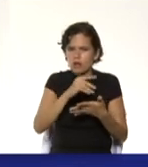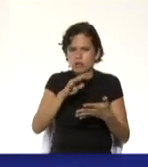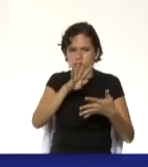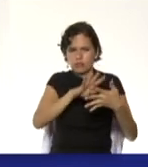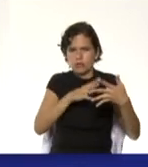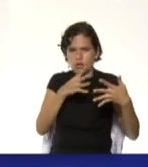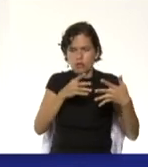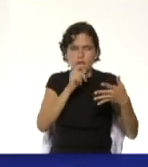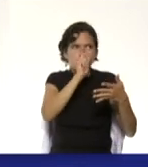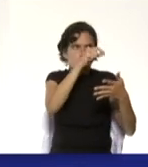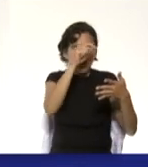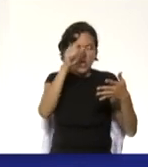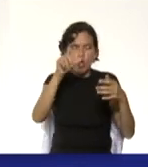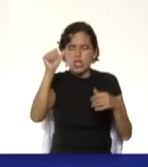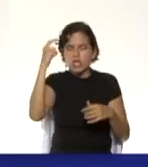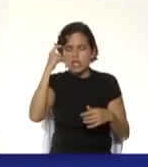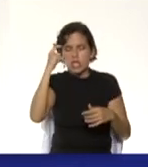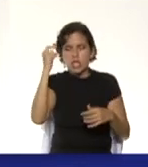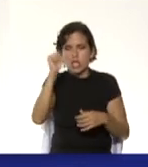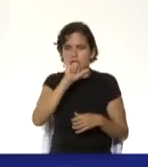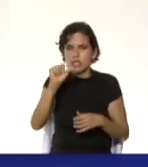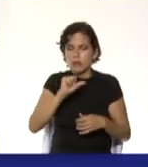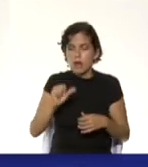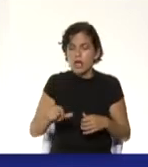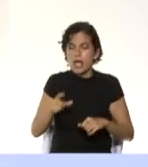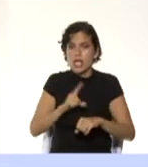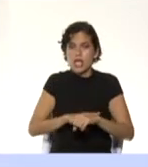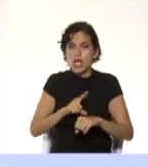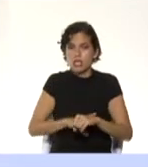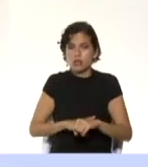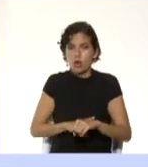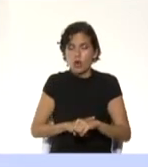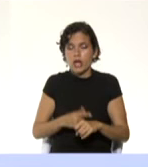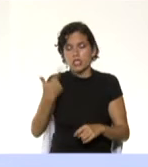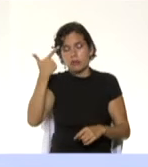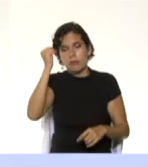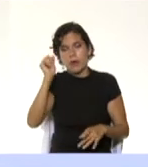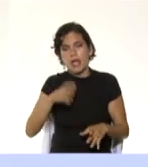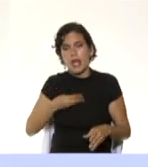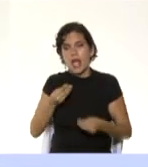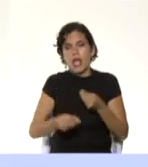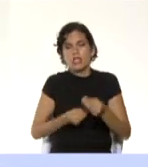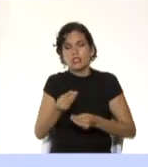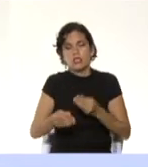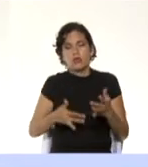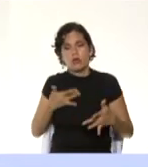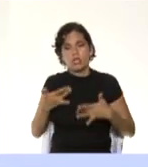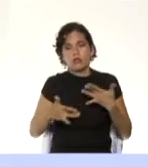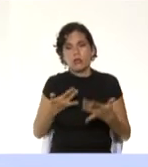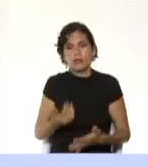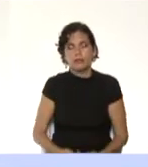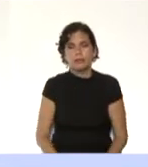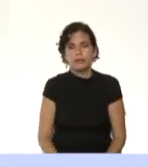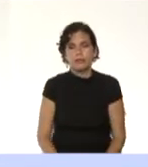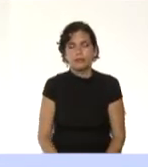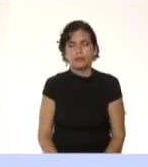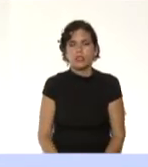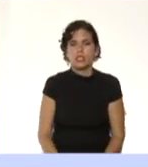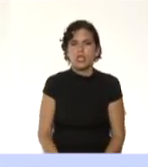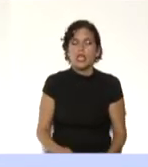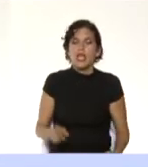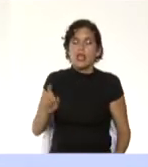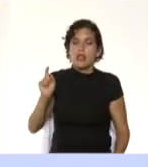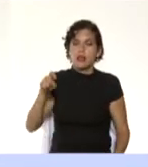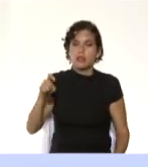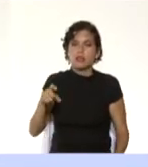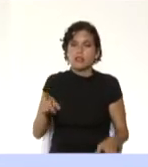días de la semana y, por supuesto, las horas fijas para realizar una actividad determinada. Por otro lado, es